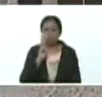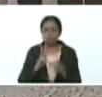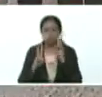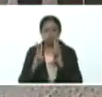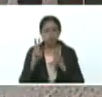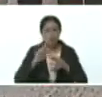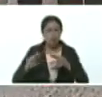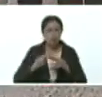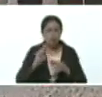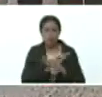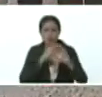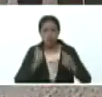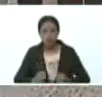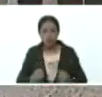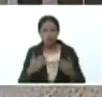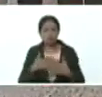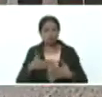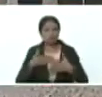0 kilómetros.